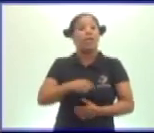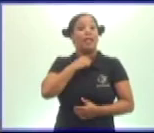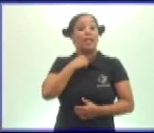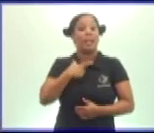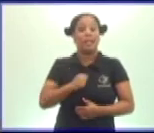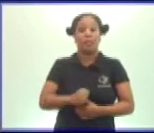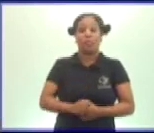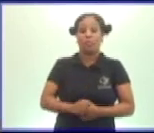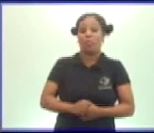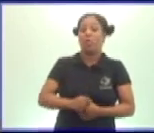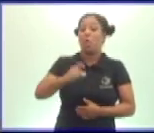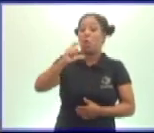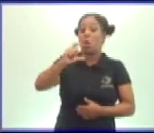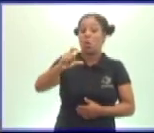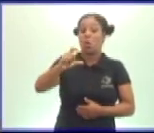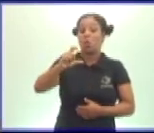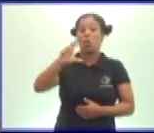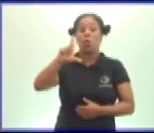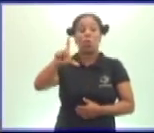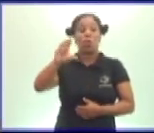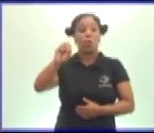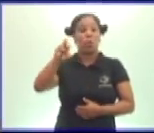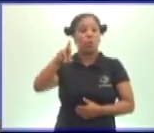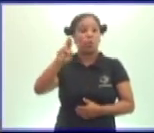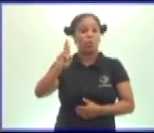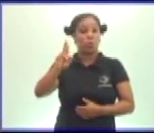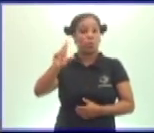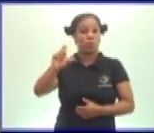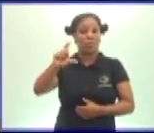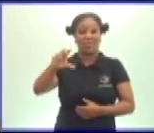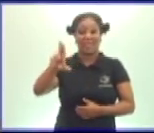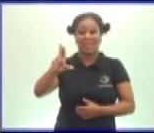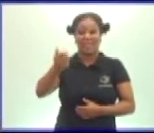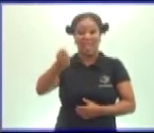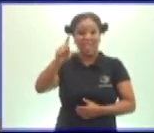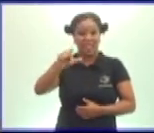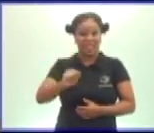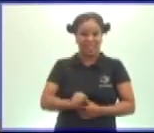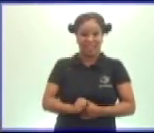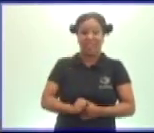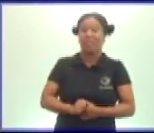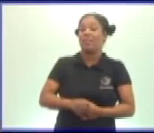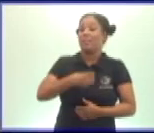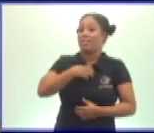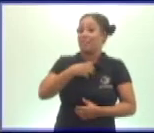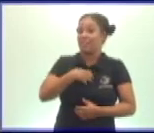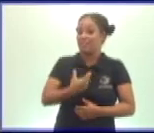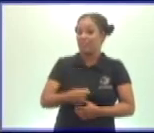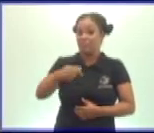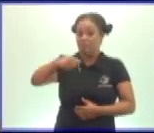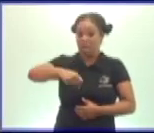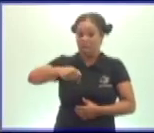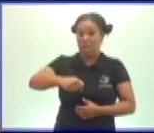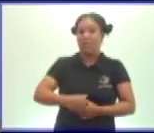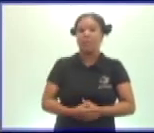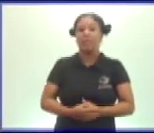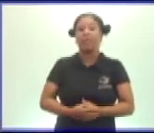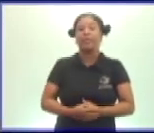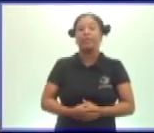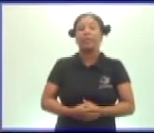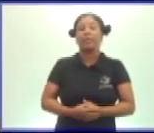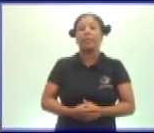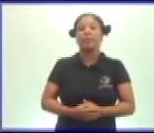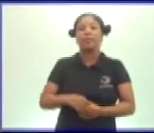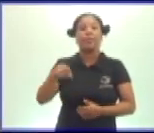agua, de aluminio, pues tenemos que aquí